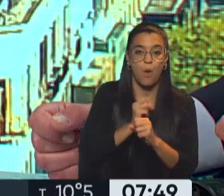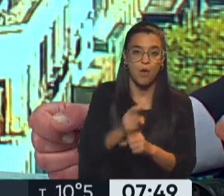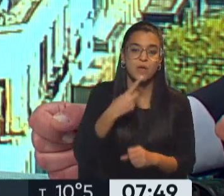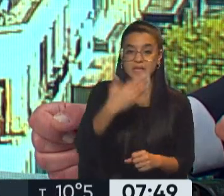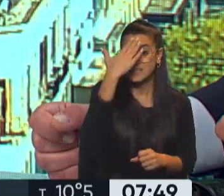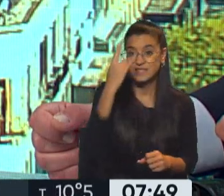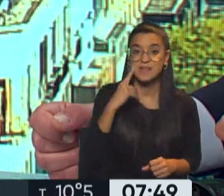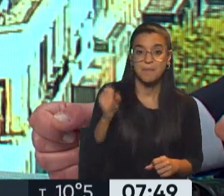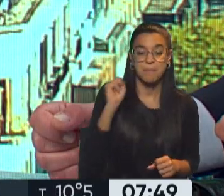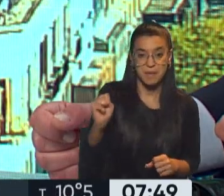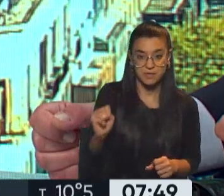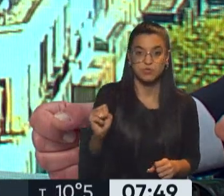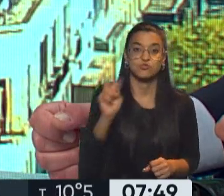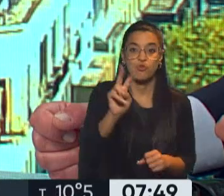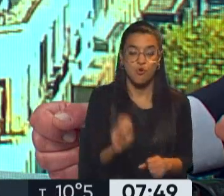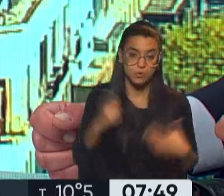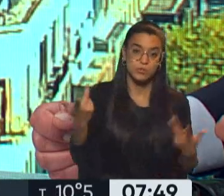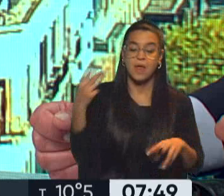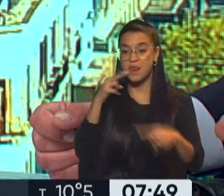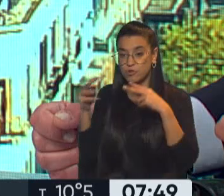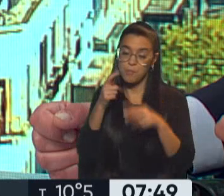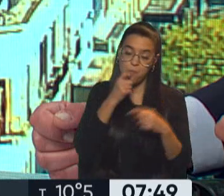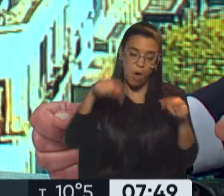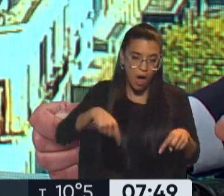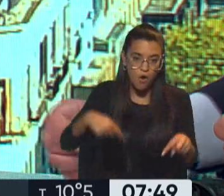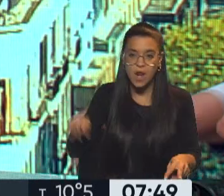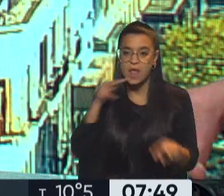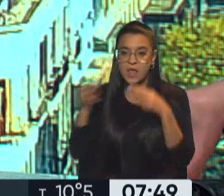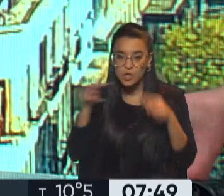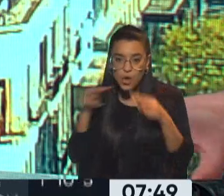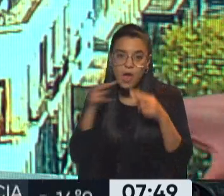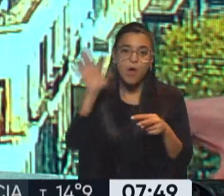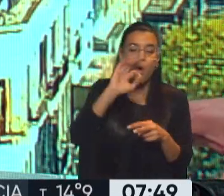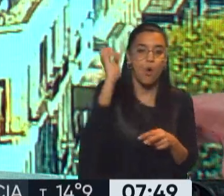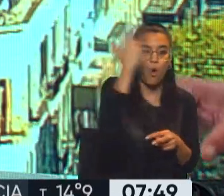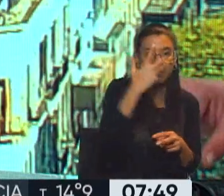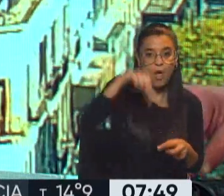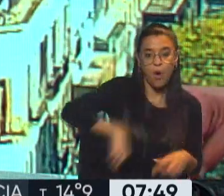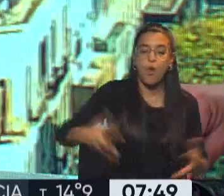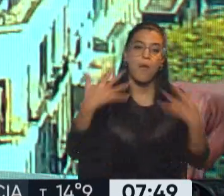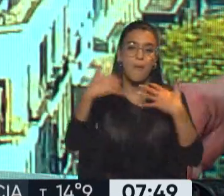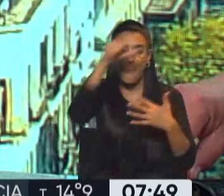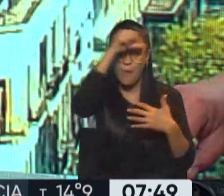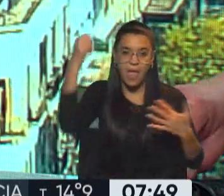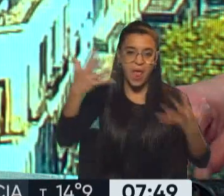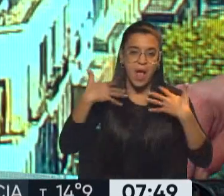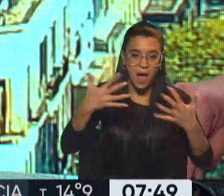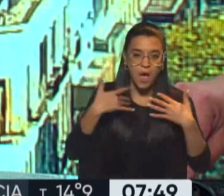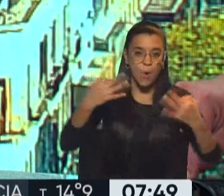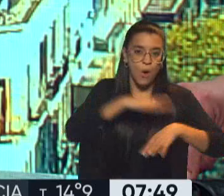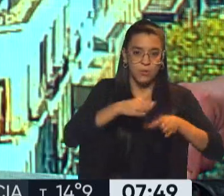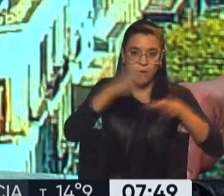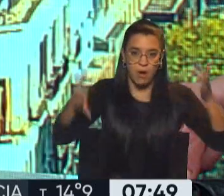imagínate que viene un restaurant porque justo a la discusión ahora es sumar a restaurantes y hoteles ahora que viene el verano y va a haber muy buena temporada